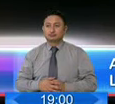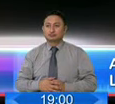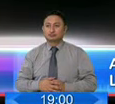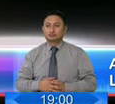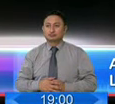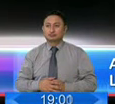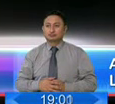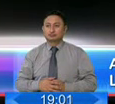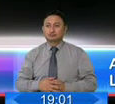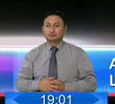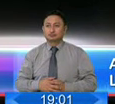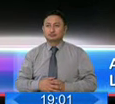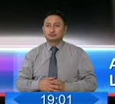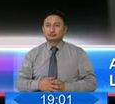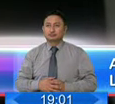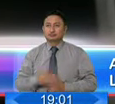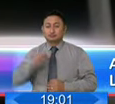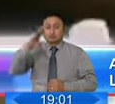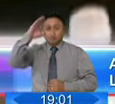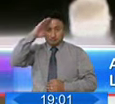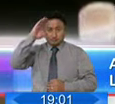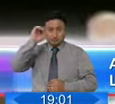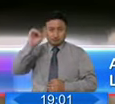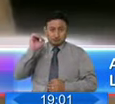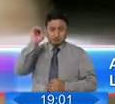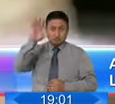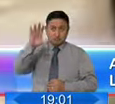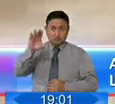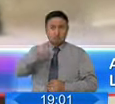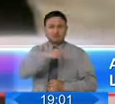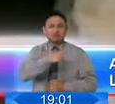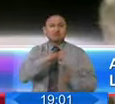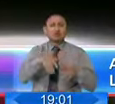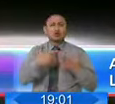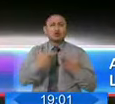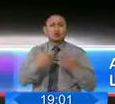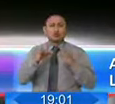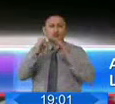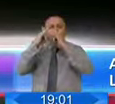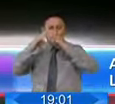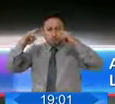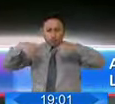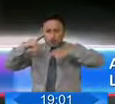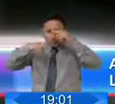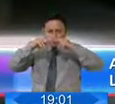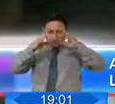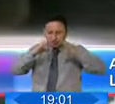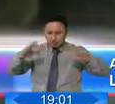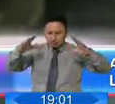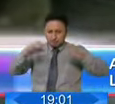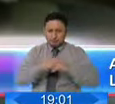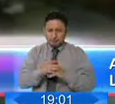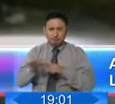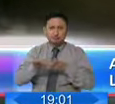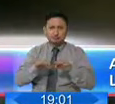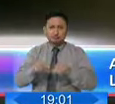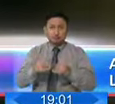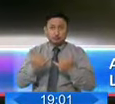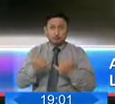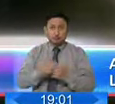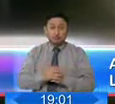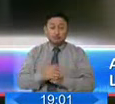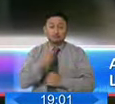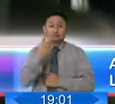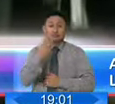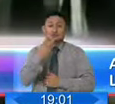La policía hizo público un video en el que se muestra cómo estaban armados estos laboratorios, además de detallar que se pudo incautar dos